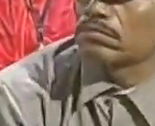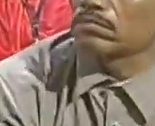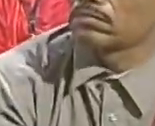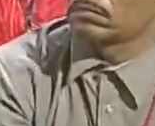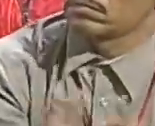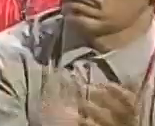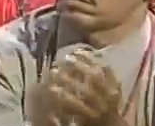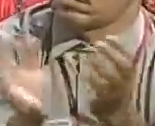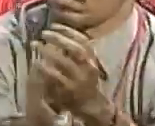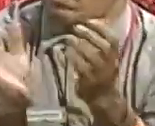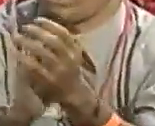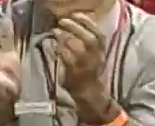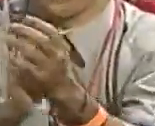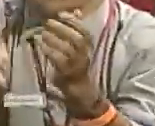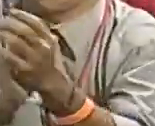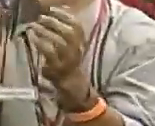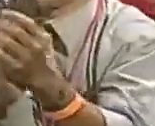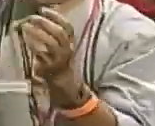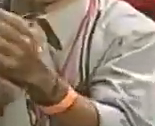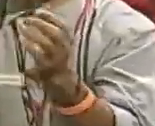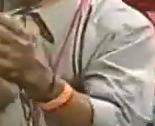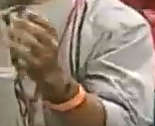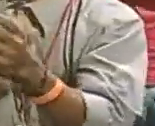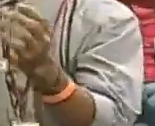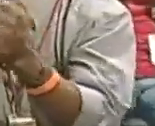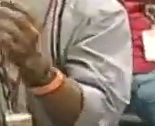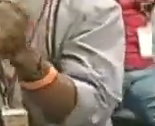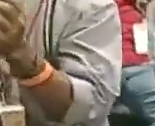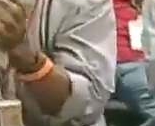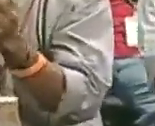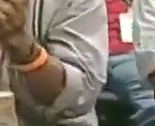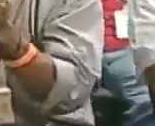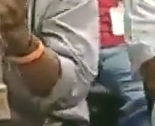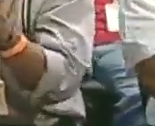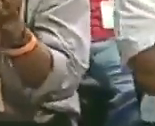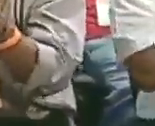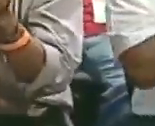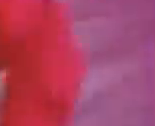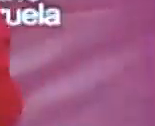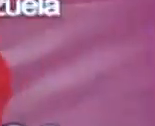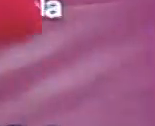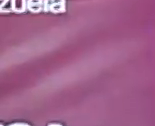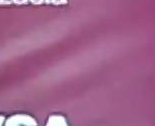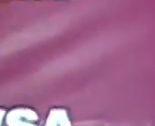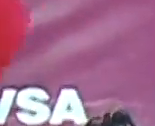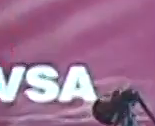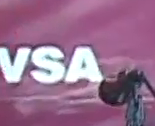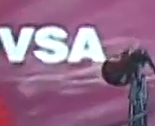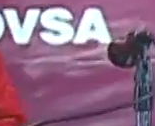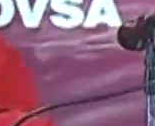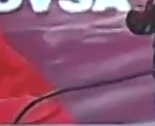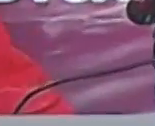Quevedo, y a toda la directiva de nuestra industria petrolera.